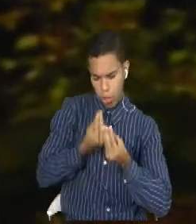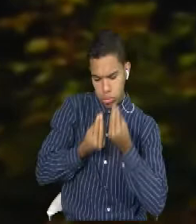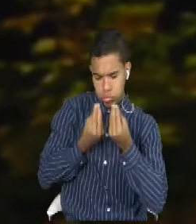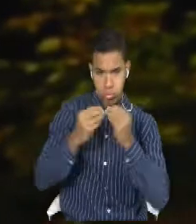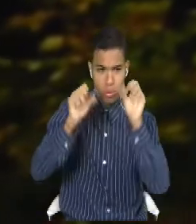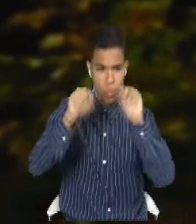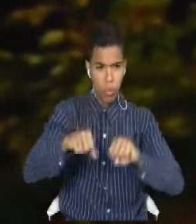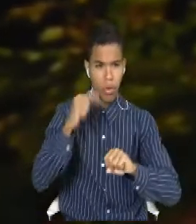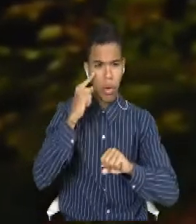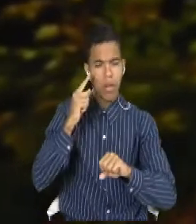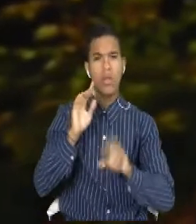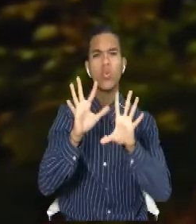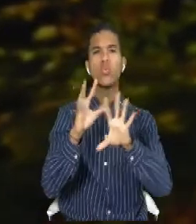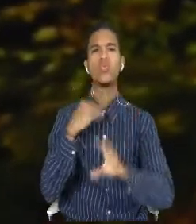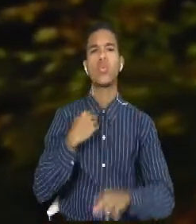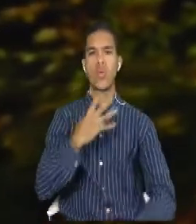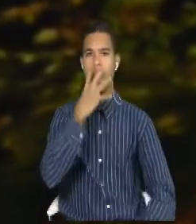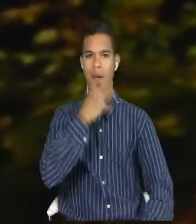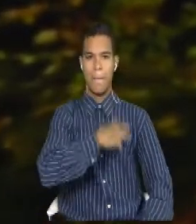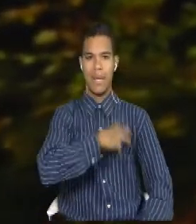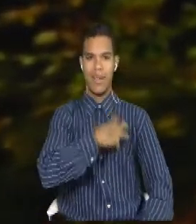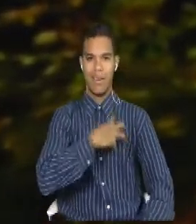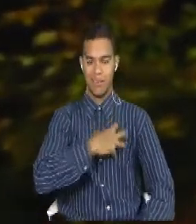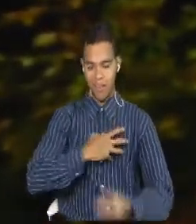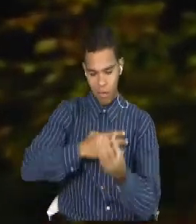varias tajaditas de manzana.